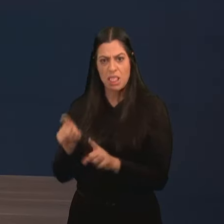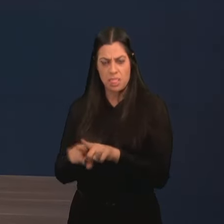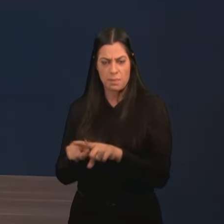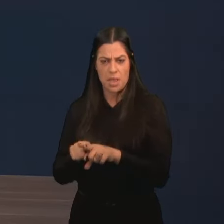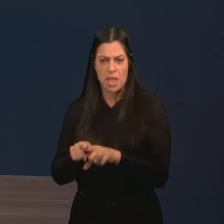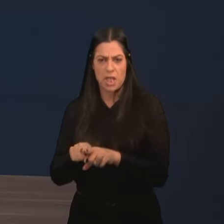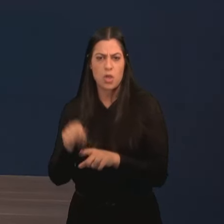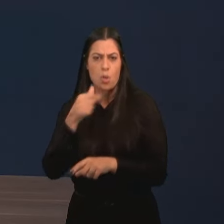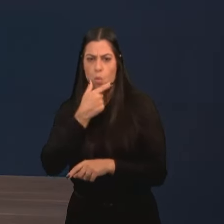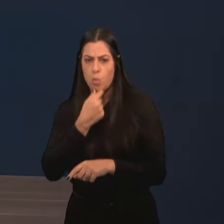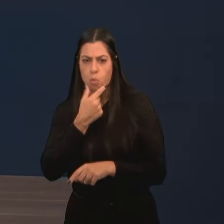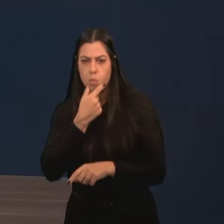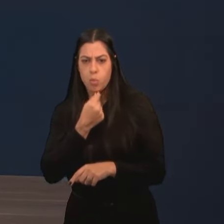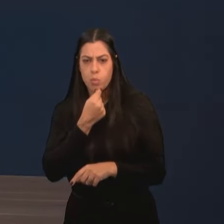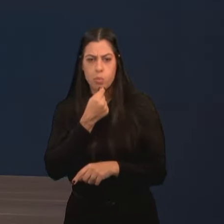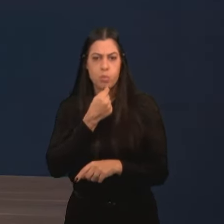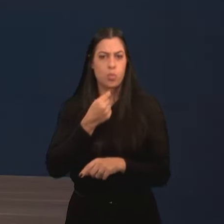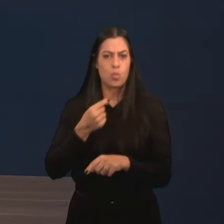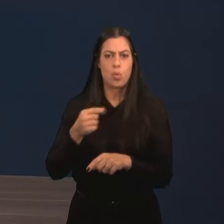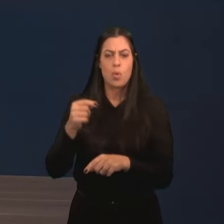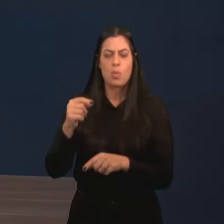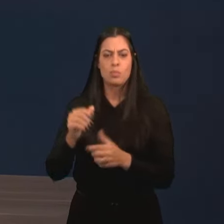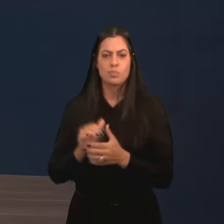una realidad machista.